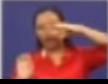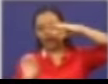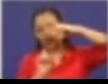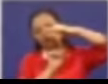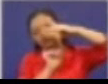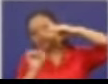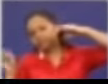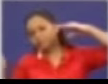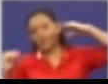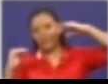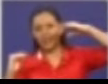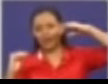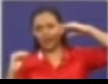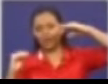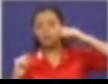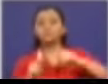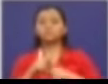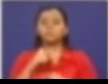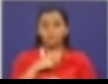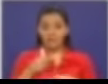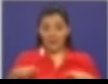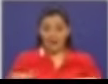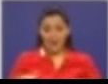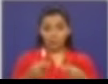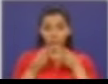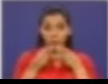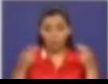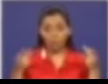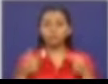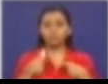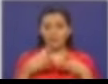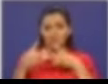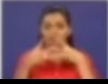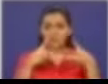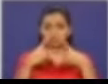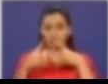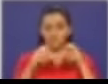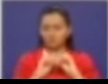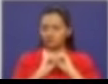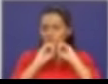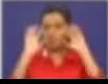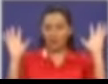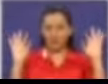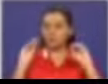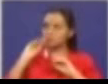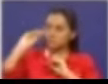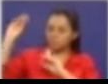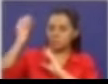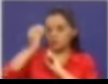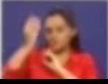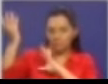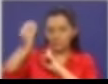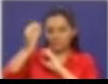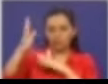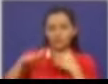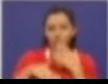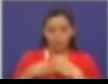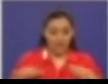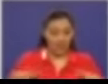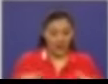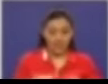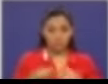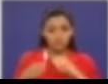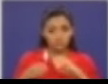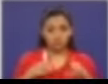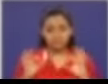subido por transparentes, porque antes había una serie de fonditos especiales y gastos que no se